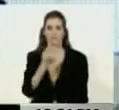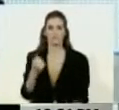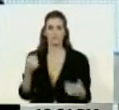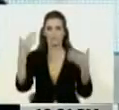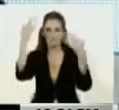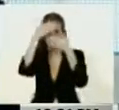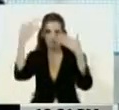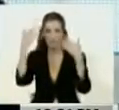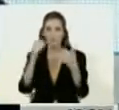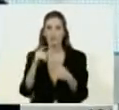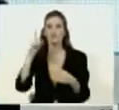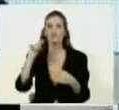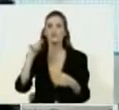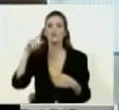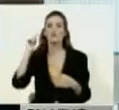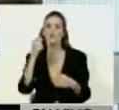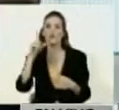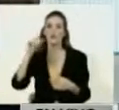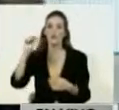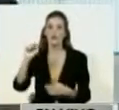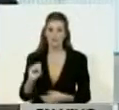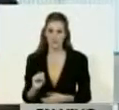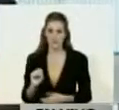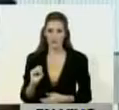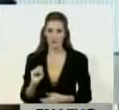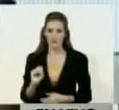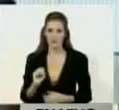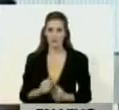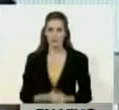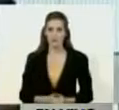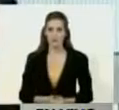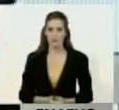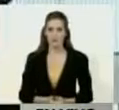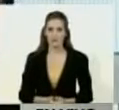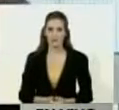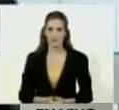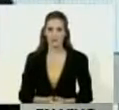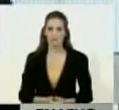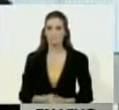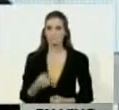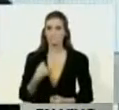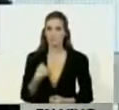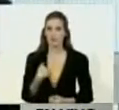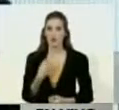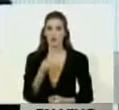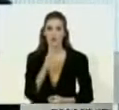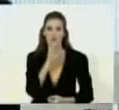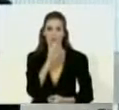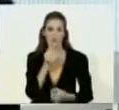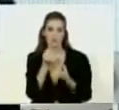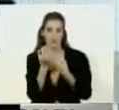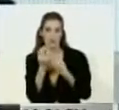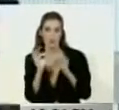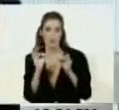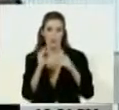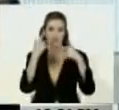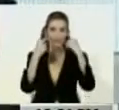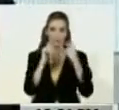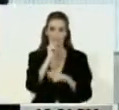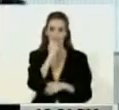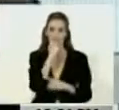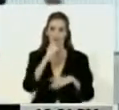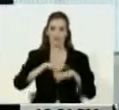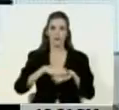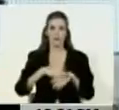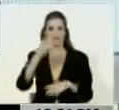guerrillero, Douglas Bravo. Entonces, esa parte yo no se la había comentado a Hugo, porque era una